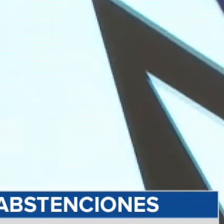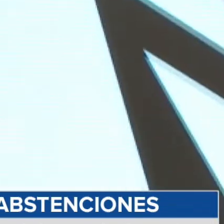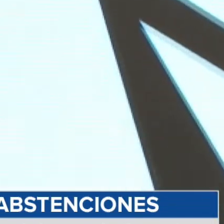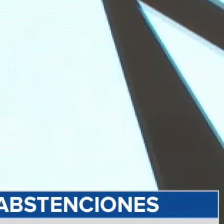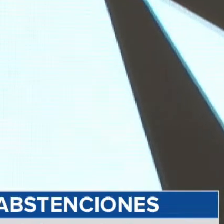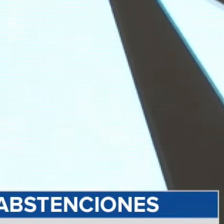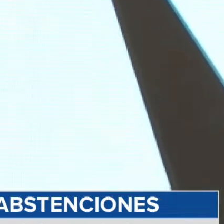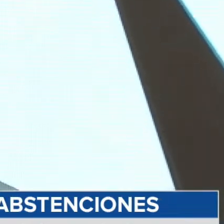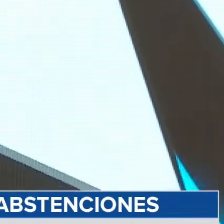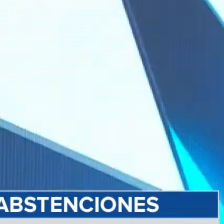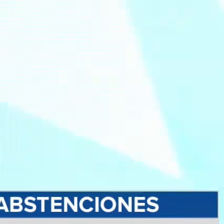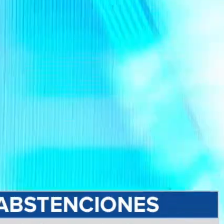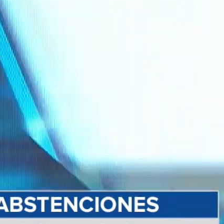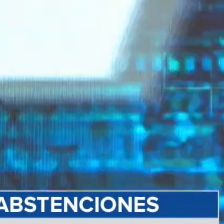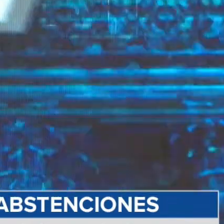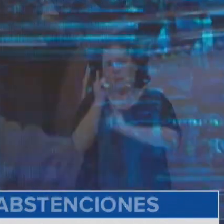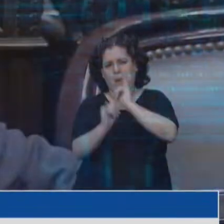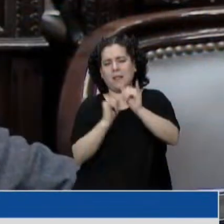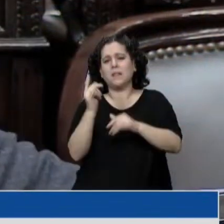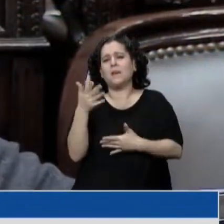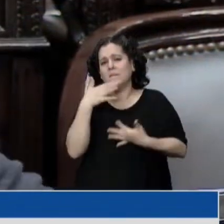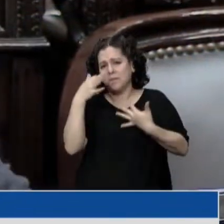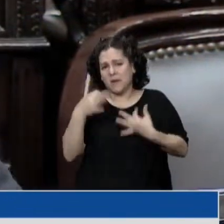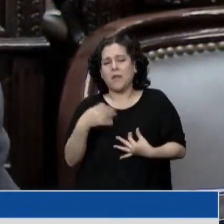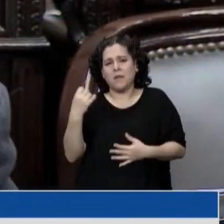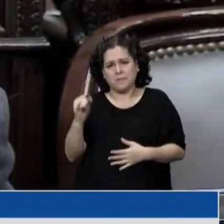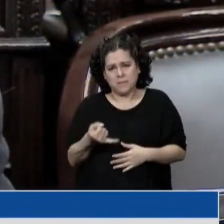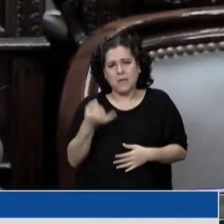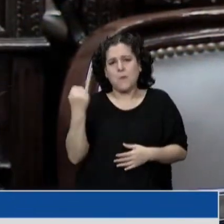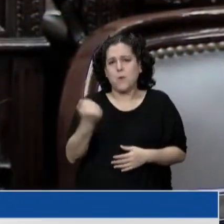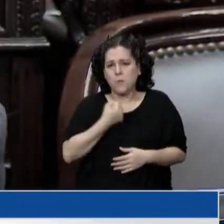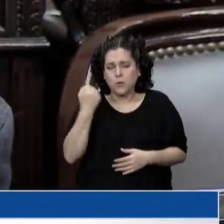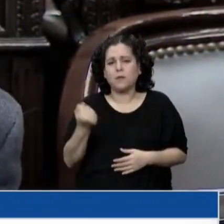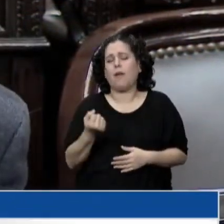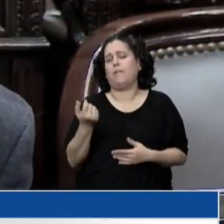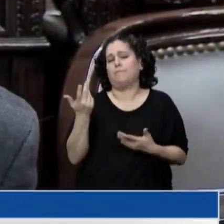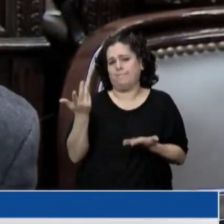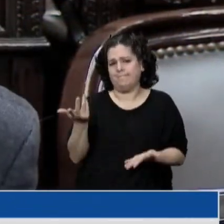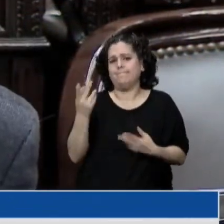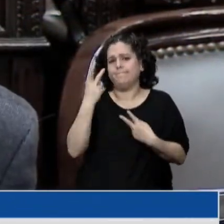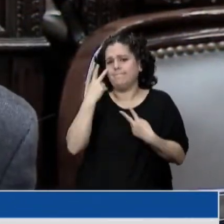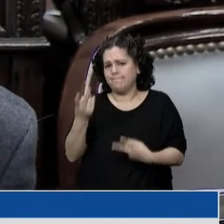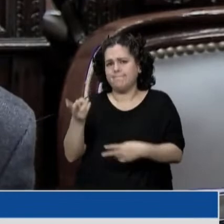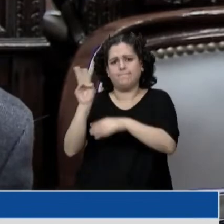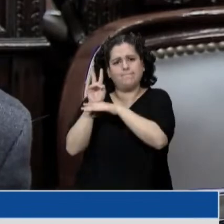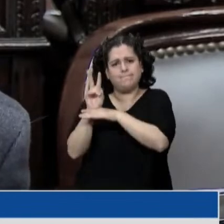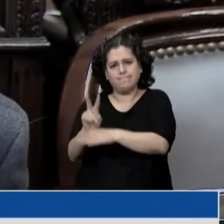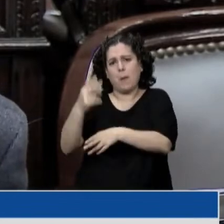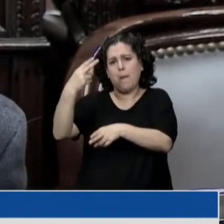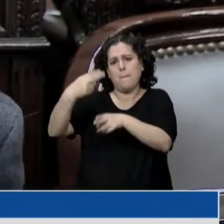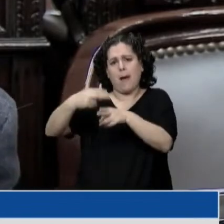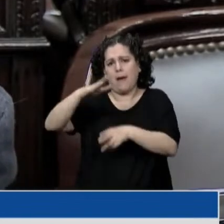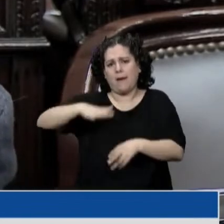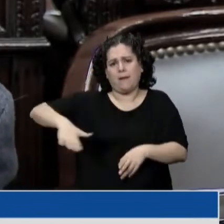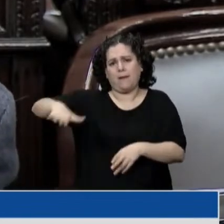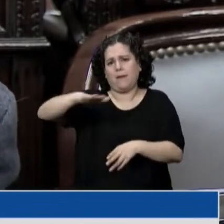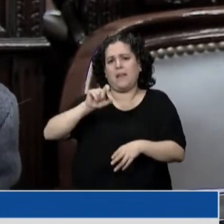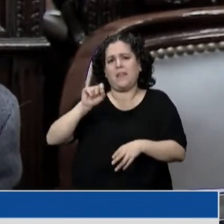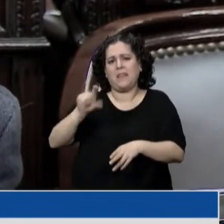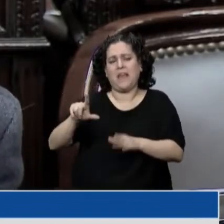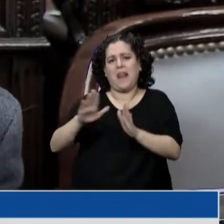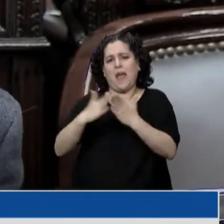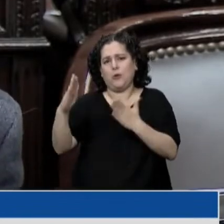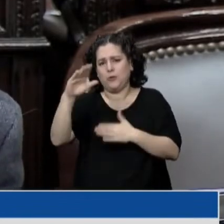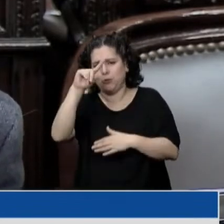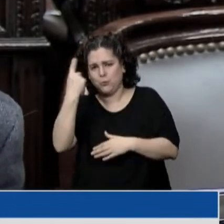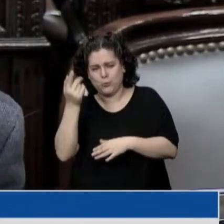lo que decía. Si bien es muy importante que sea un monumento nacional, el Parque de la Constitución, lo